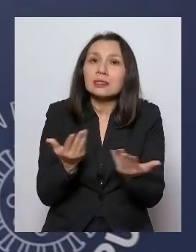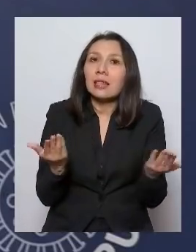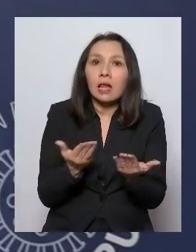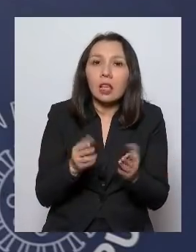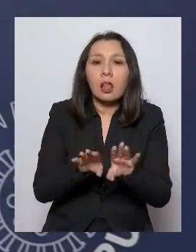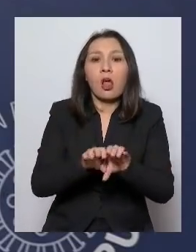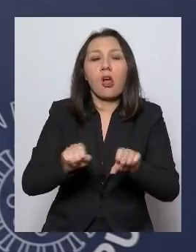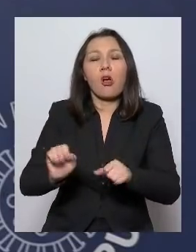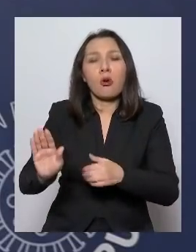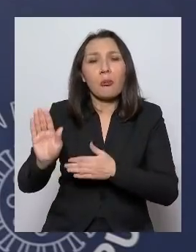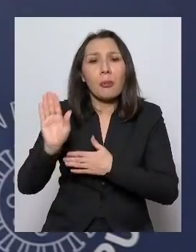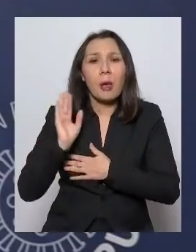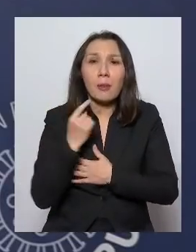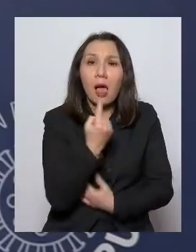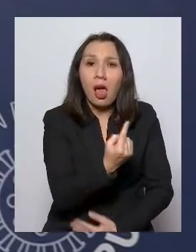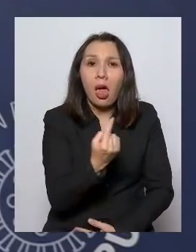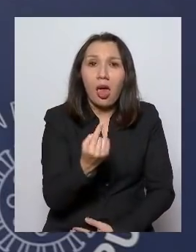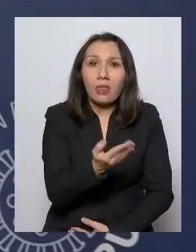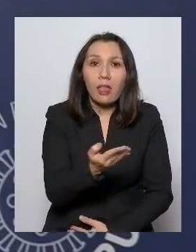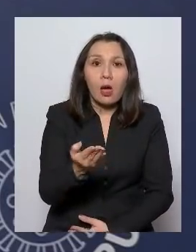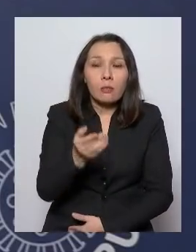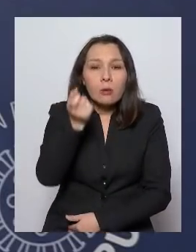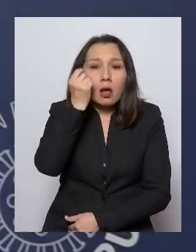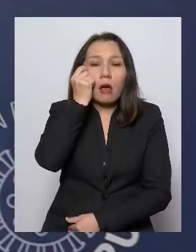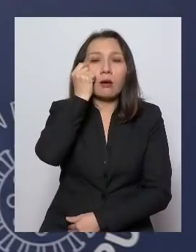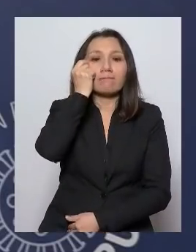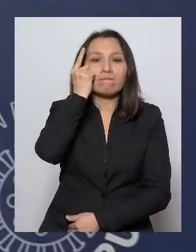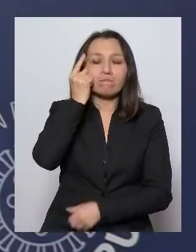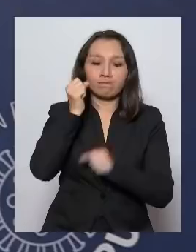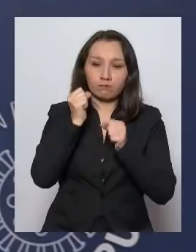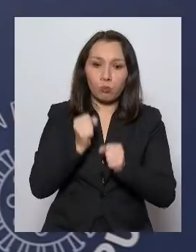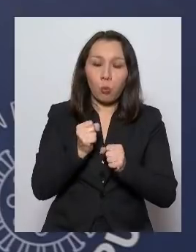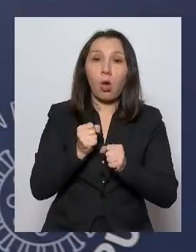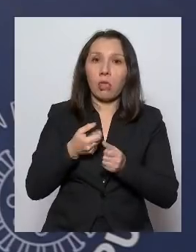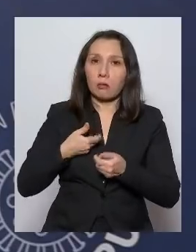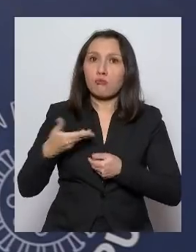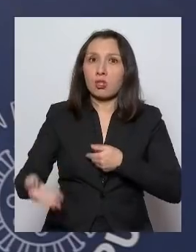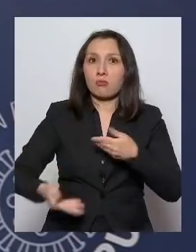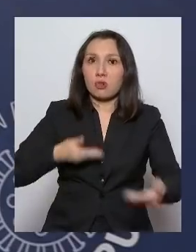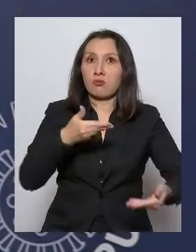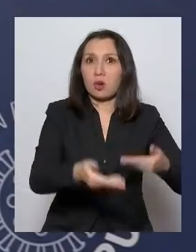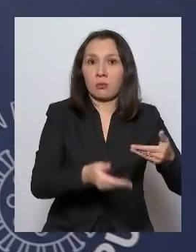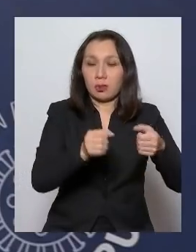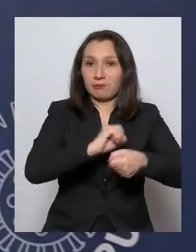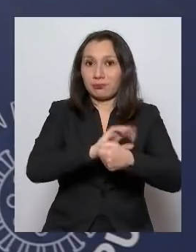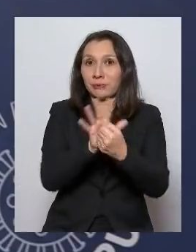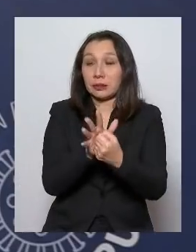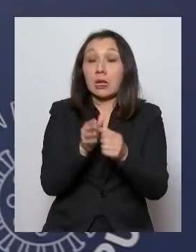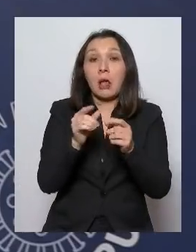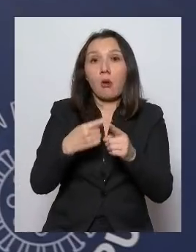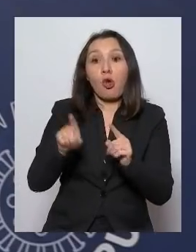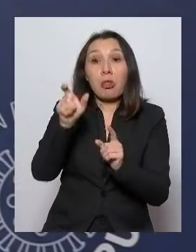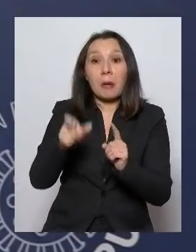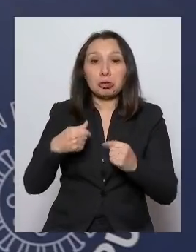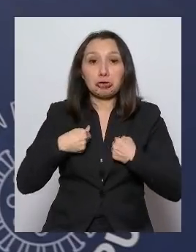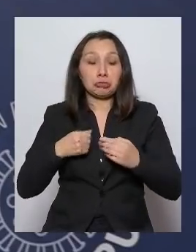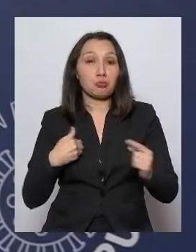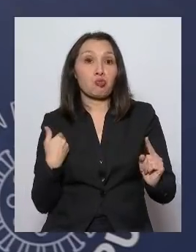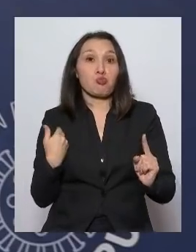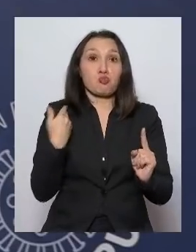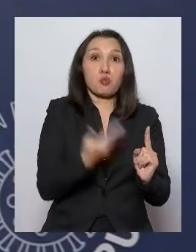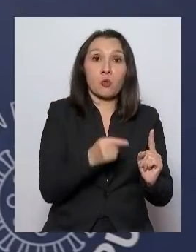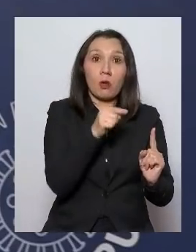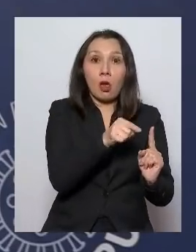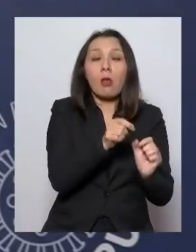el compromiso de cada uno para entender que podemos contagiar esta enfermedad y a esa persona a la que contagiamos el día